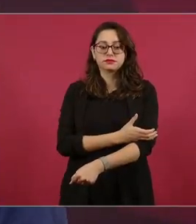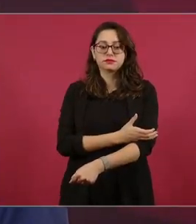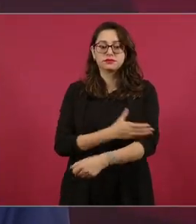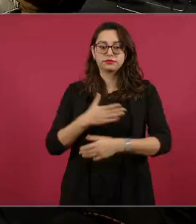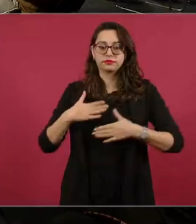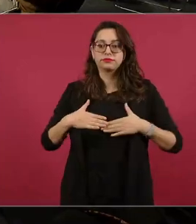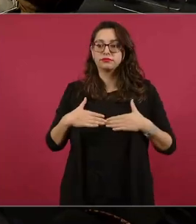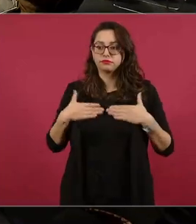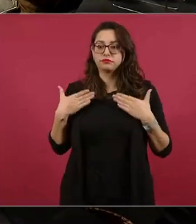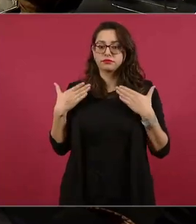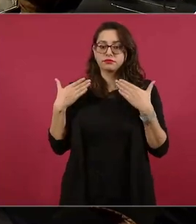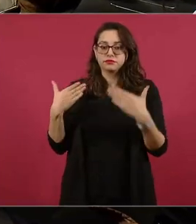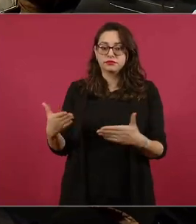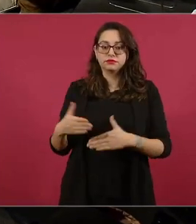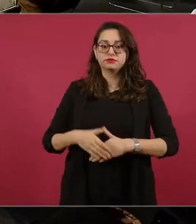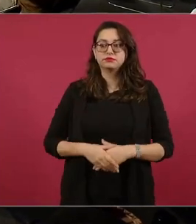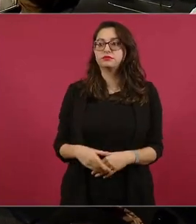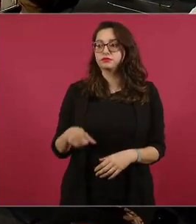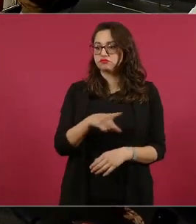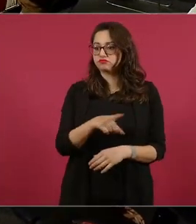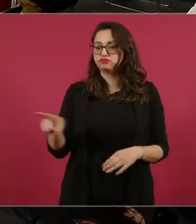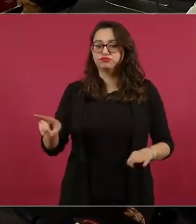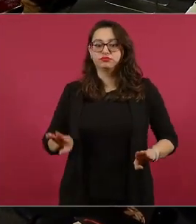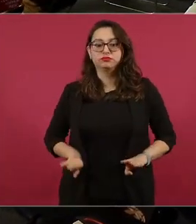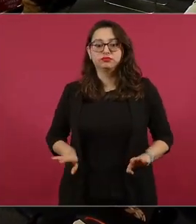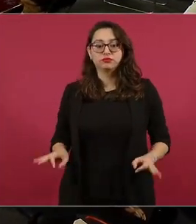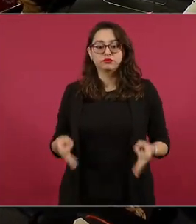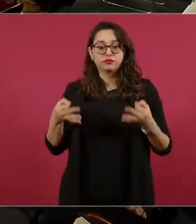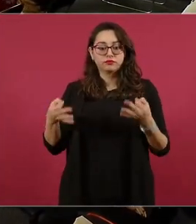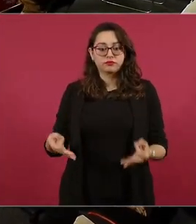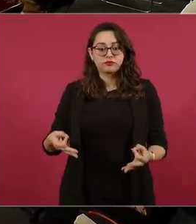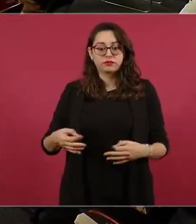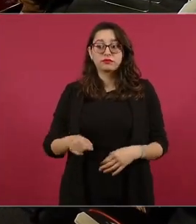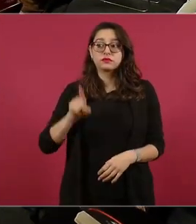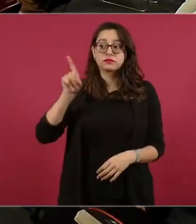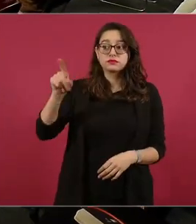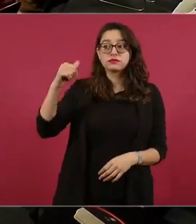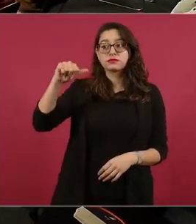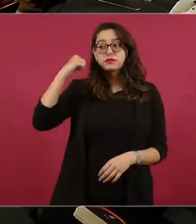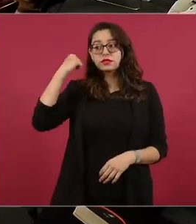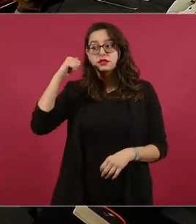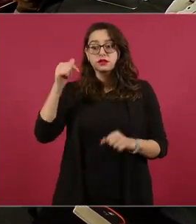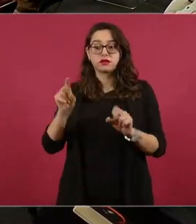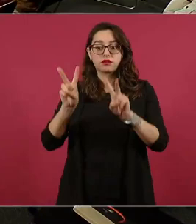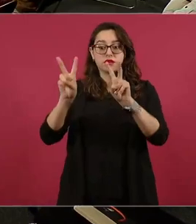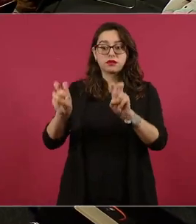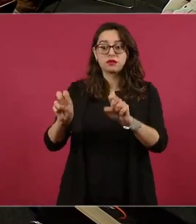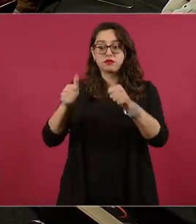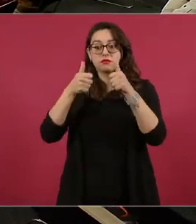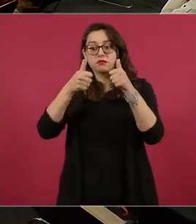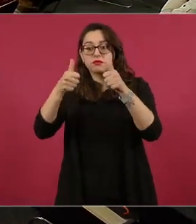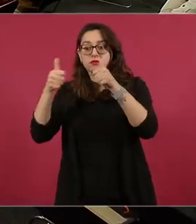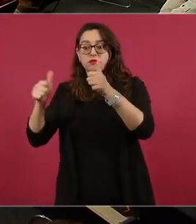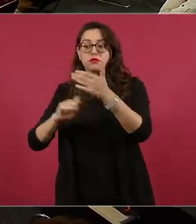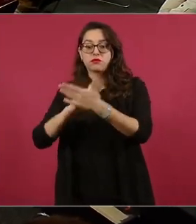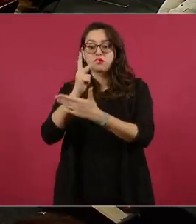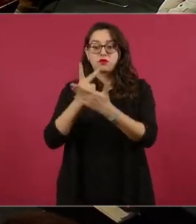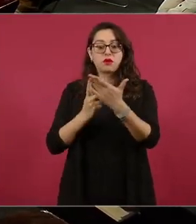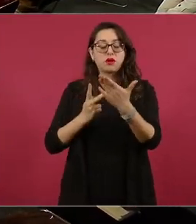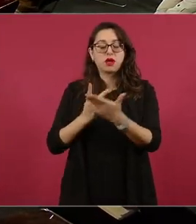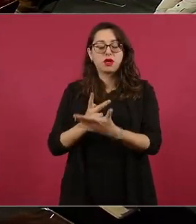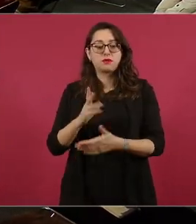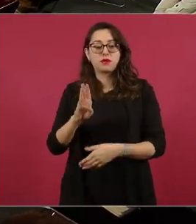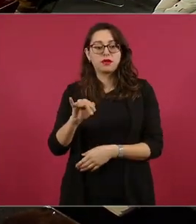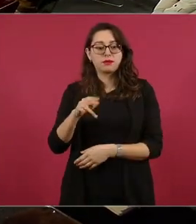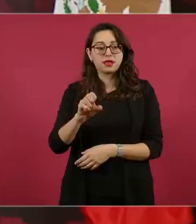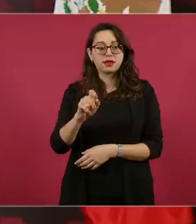con principios. Ariana, que es la que maneja el programa de bienestar, que está allá en